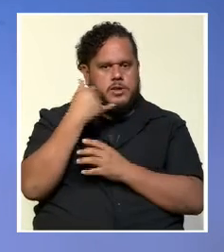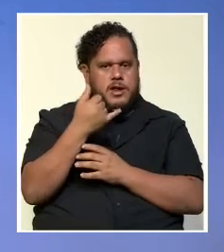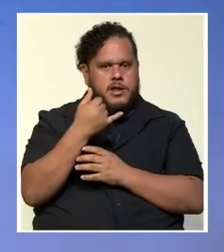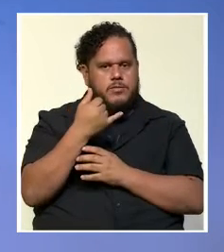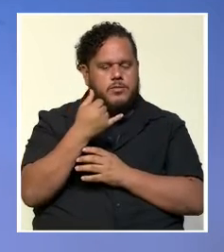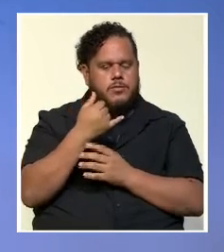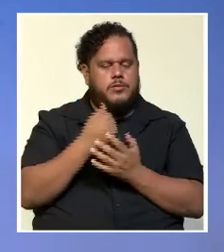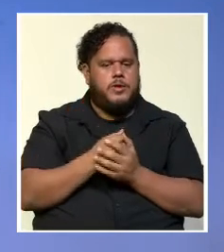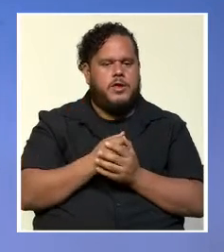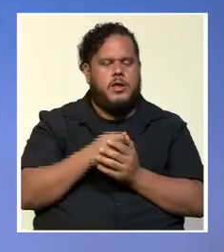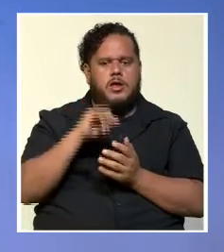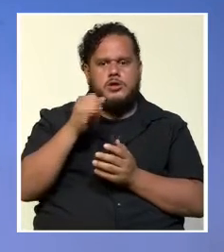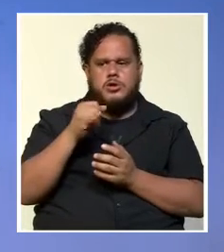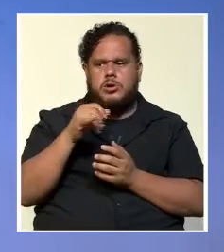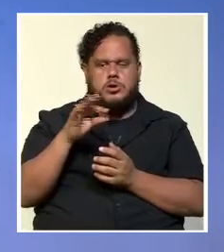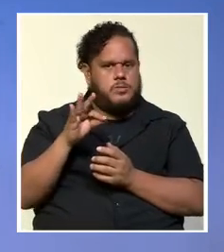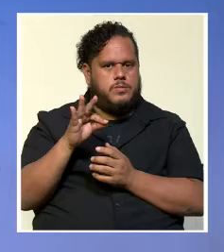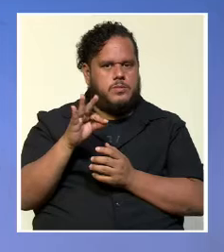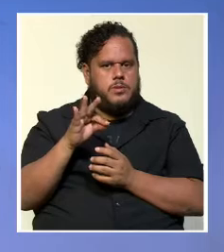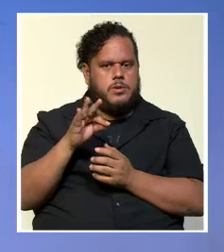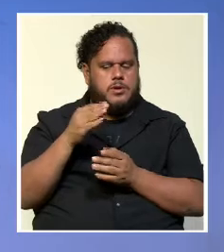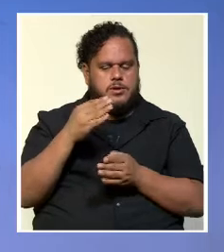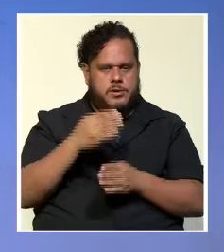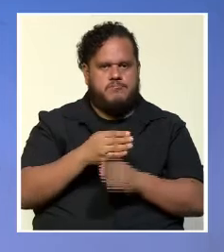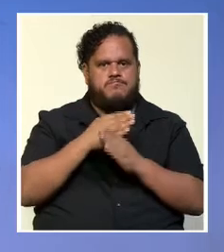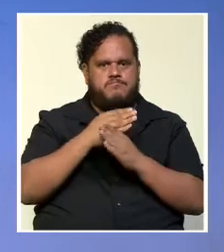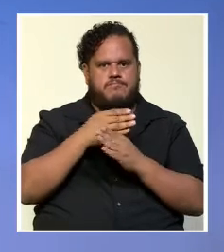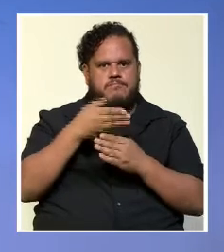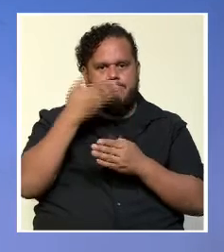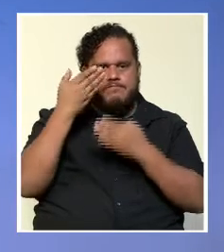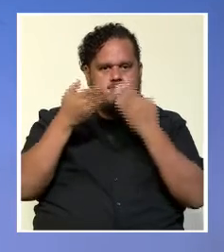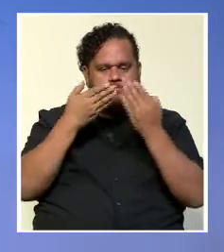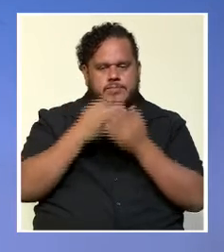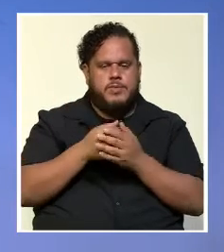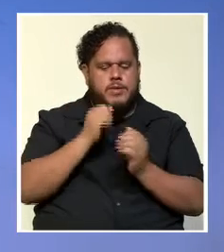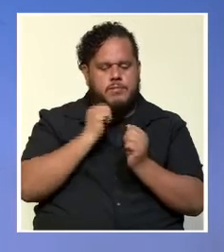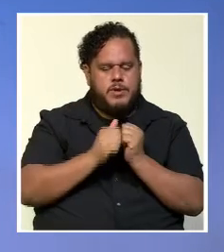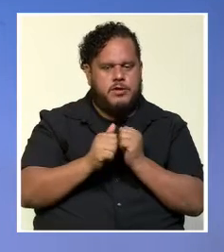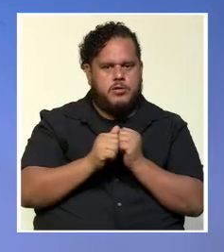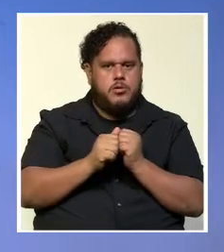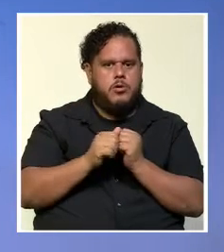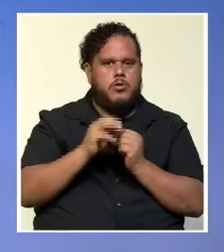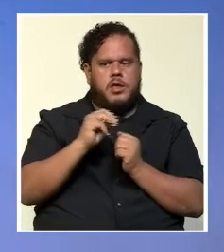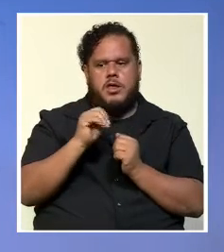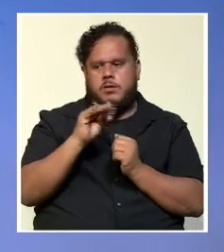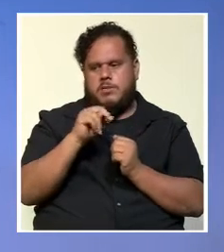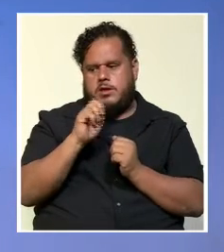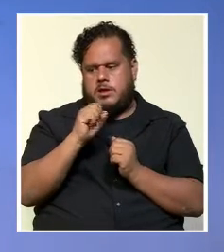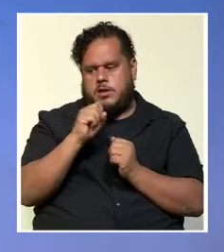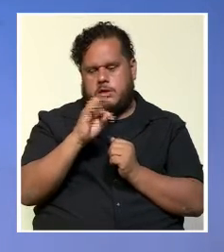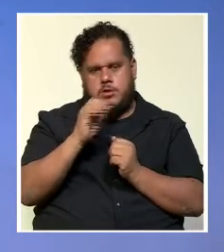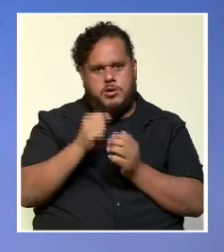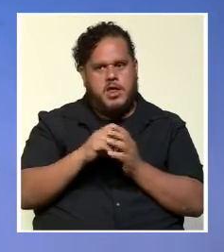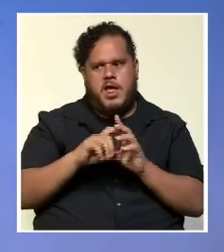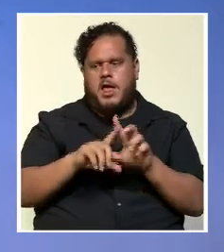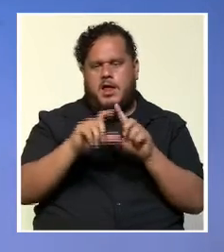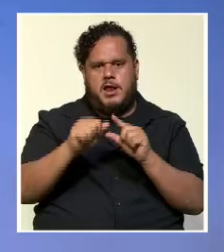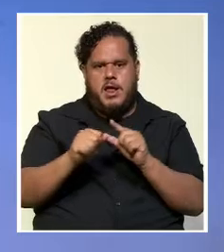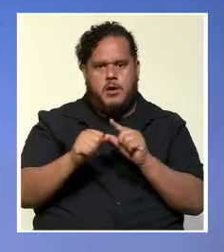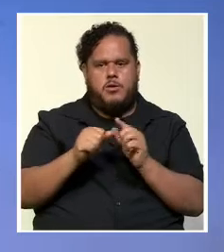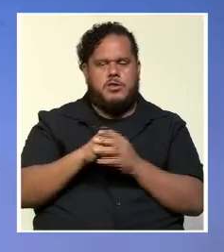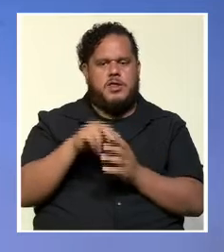furtivo, George Floyd deja de respirar. Pasó no hace mucho en Minnesota, lejos de las unidades de